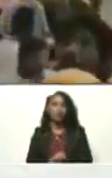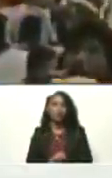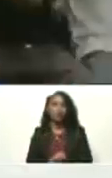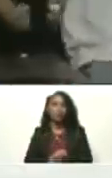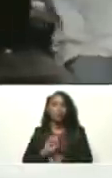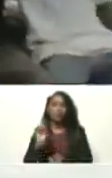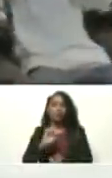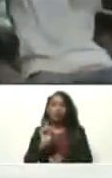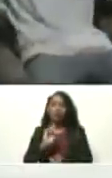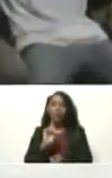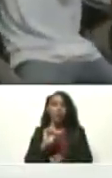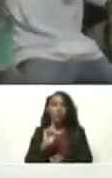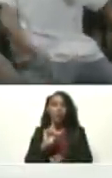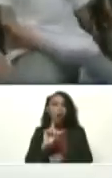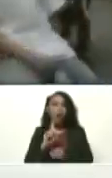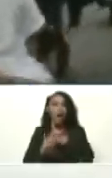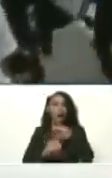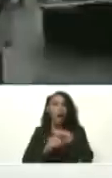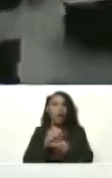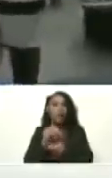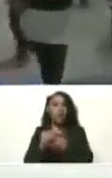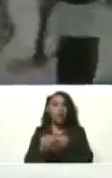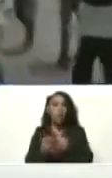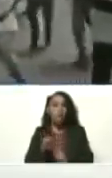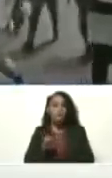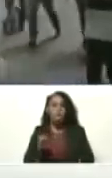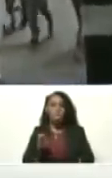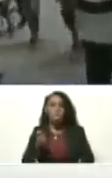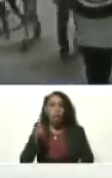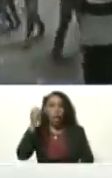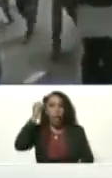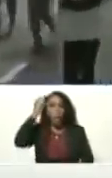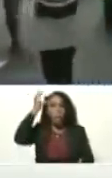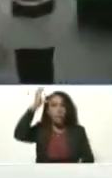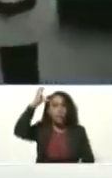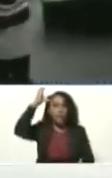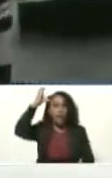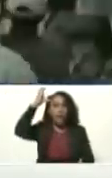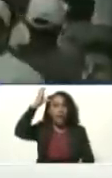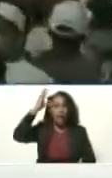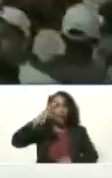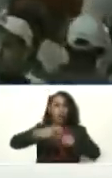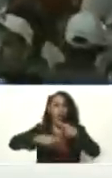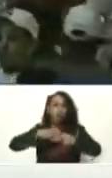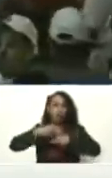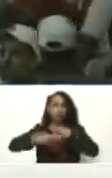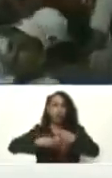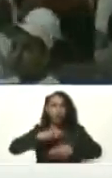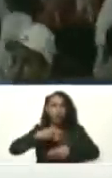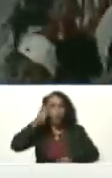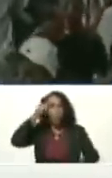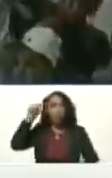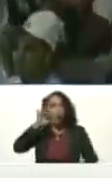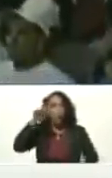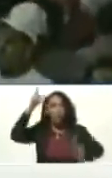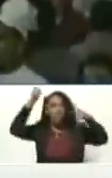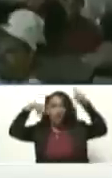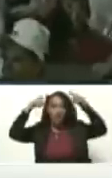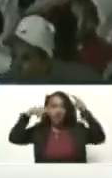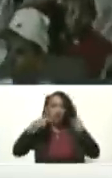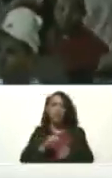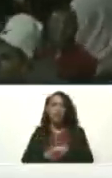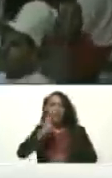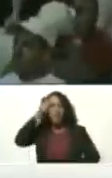No subestimen la capacidad revolucionaria del pueblo chavista,